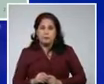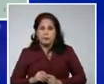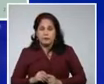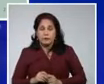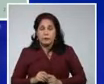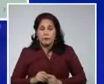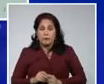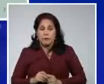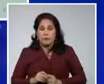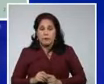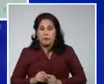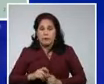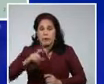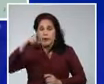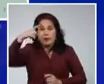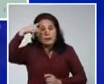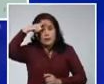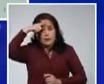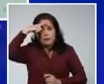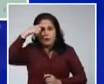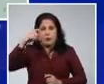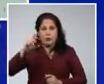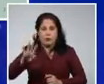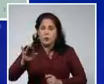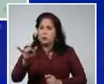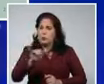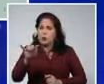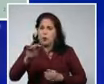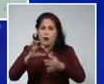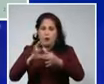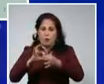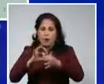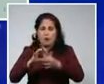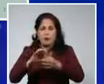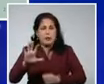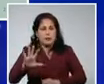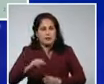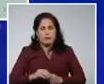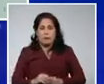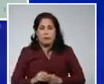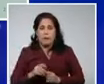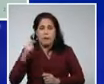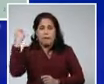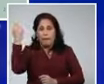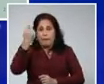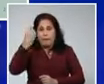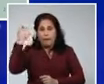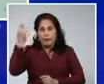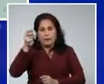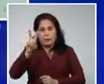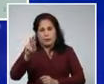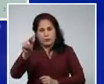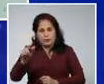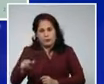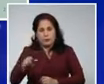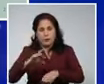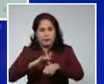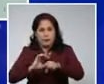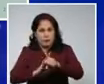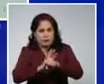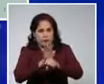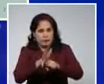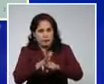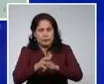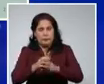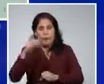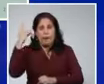municipio de Sandino 4, igual que Guane, y en Mantua se diagnostican 2 casos autóctonos y en La